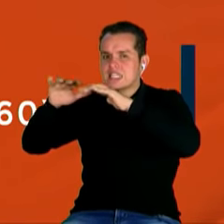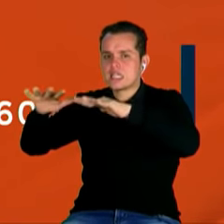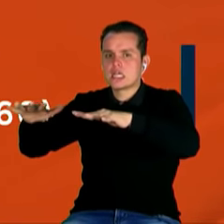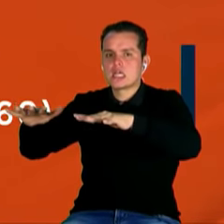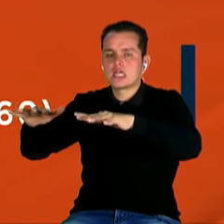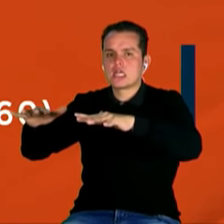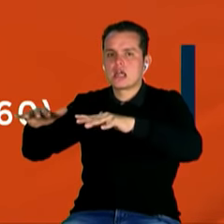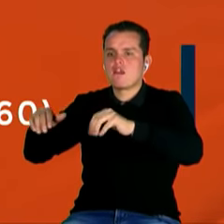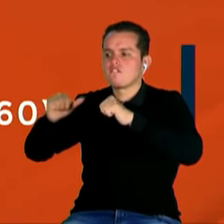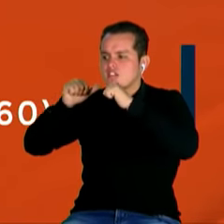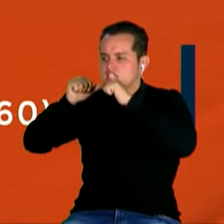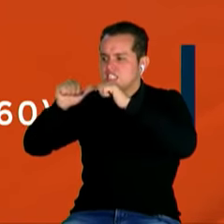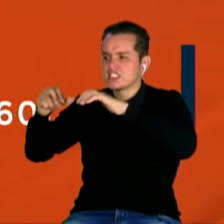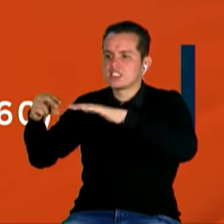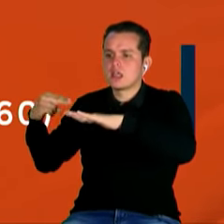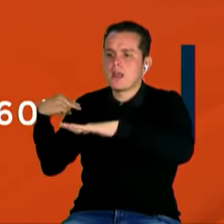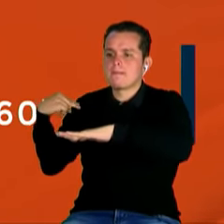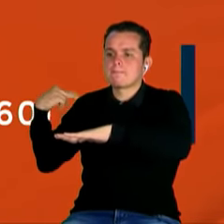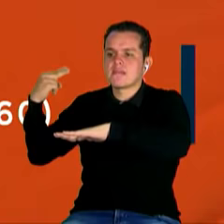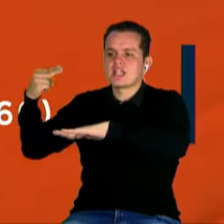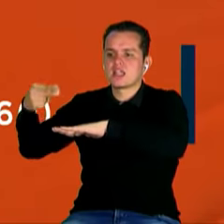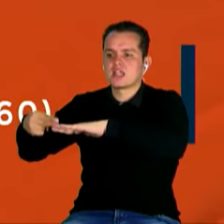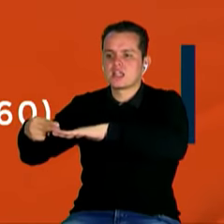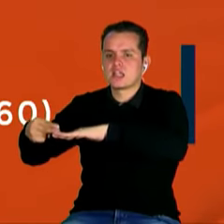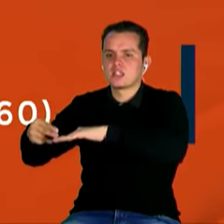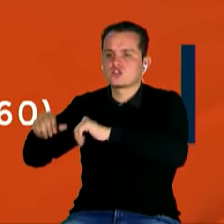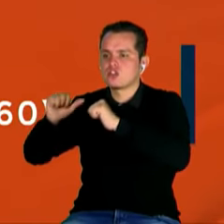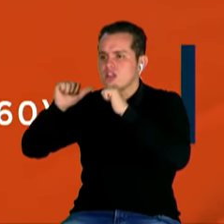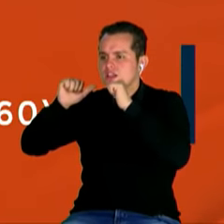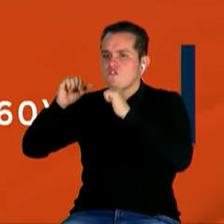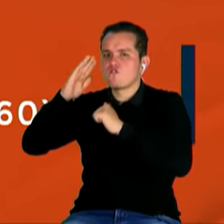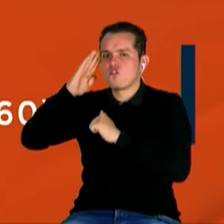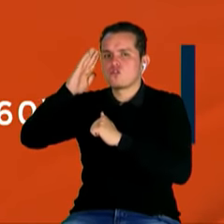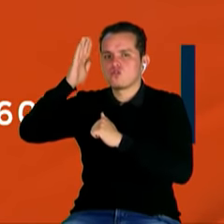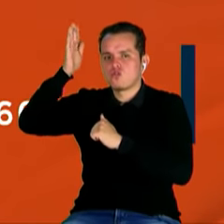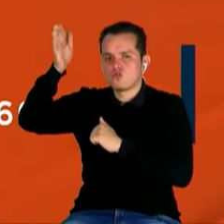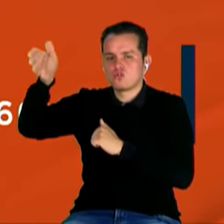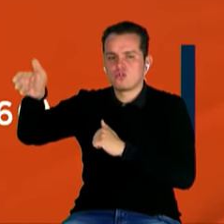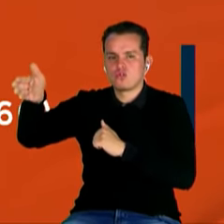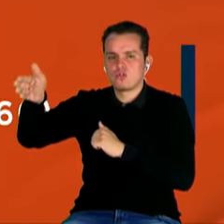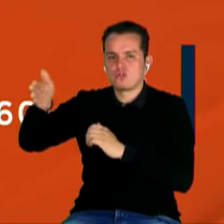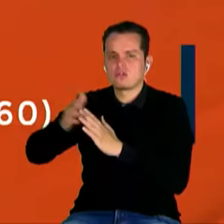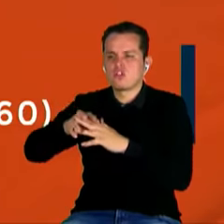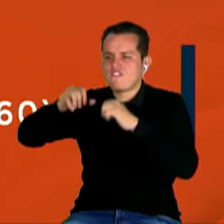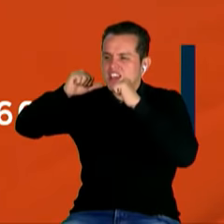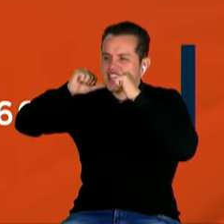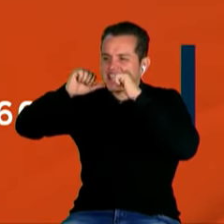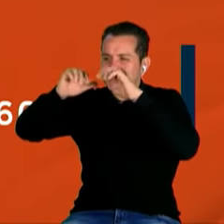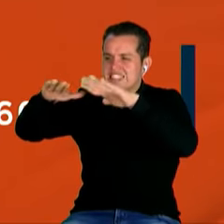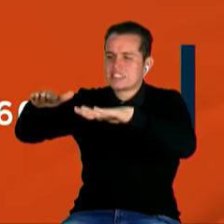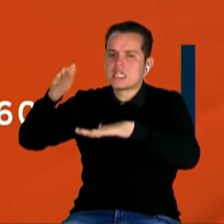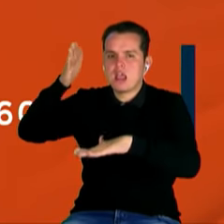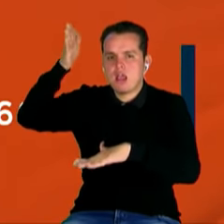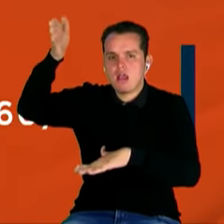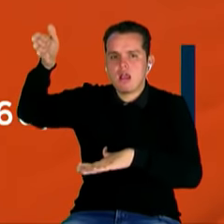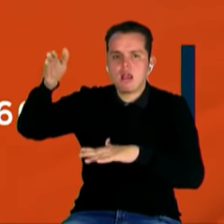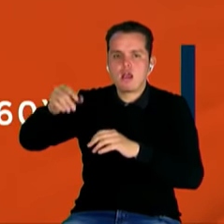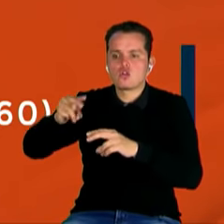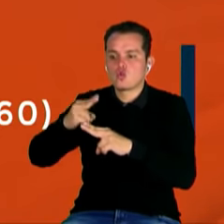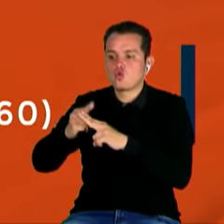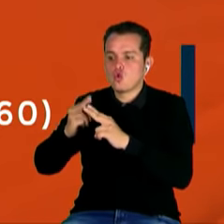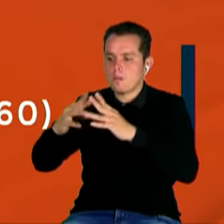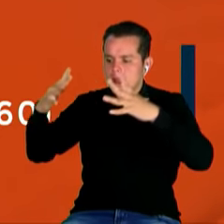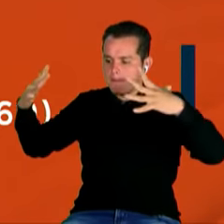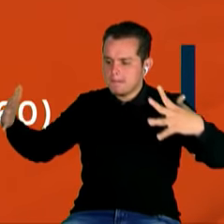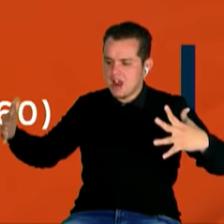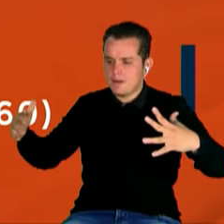bendeciré. Bendeciré está en pasado, presente o futuro. Futuro. Y te bendeciré y engrandeceré tu